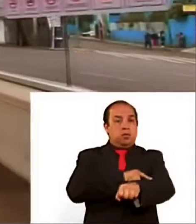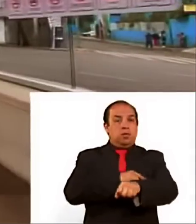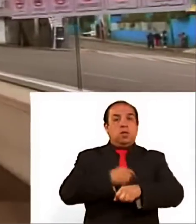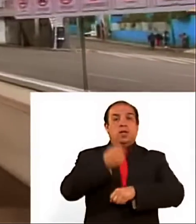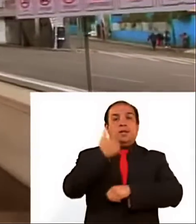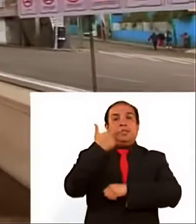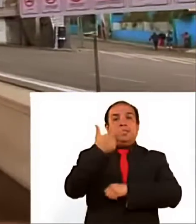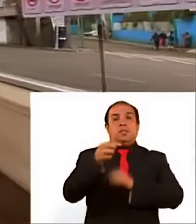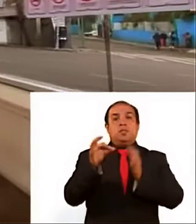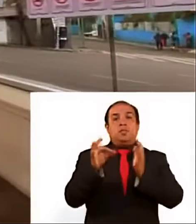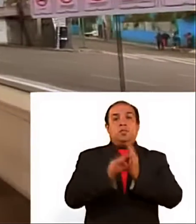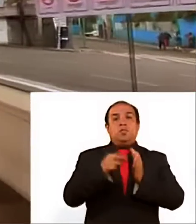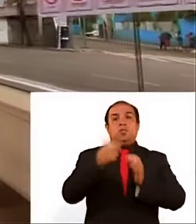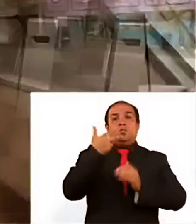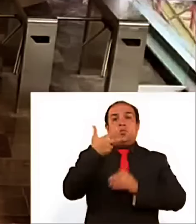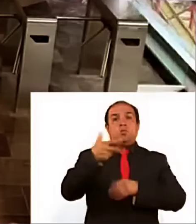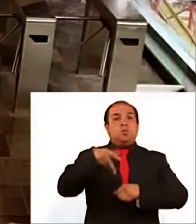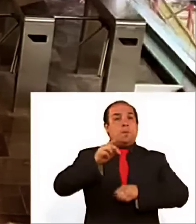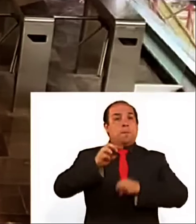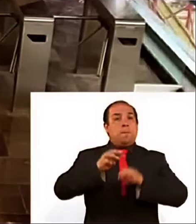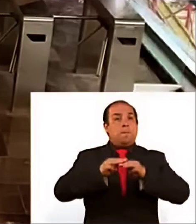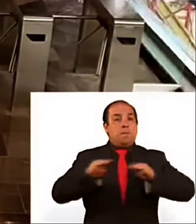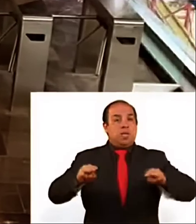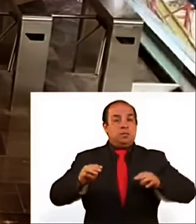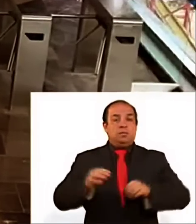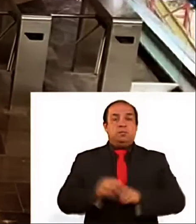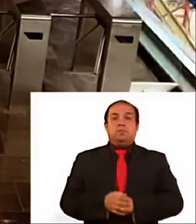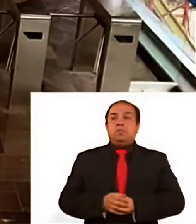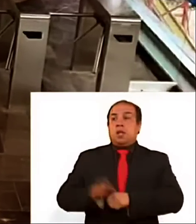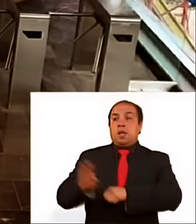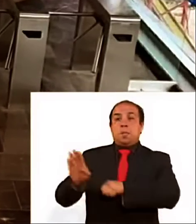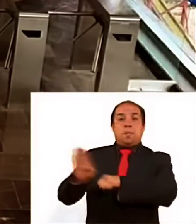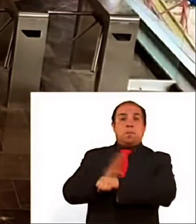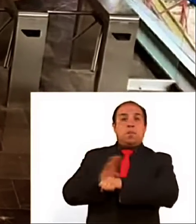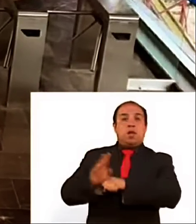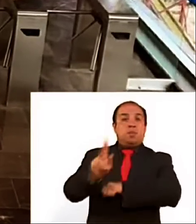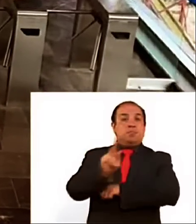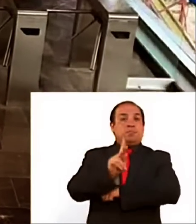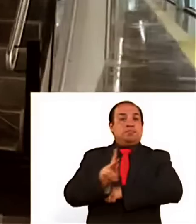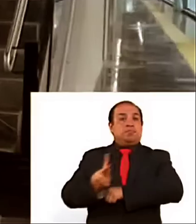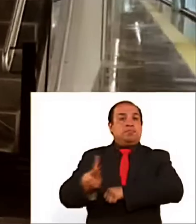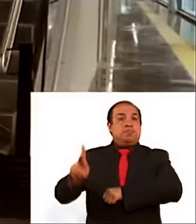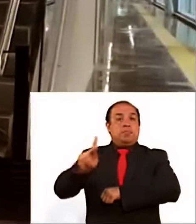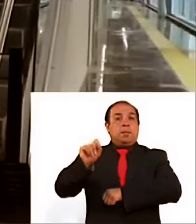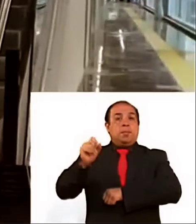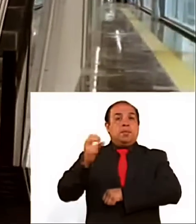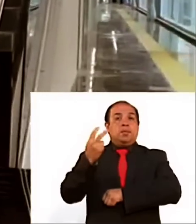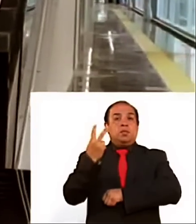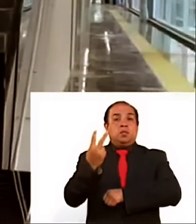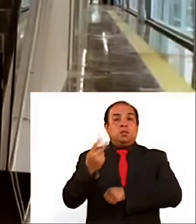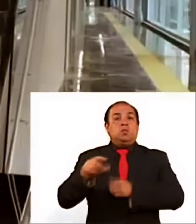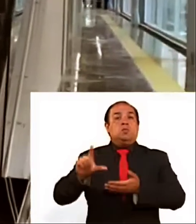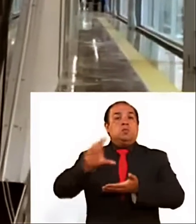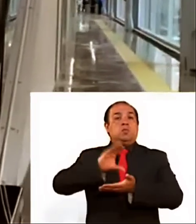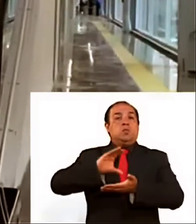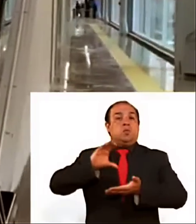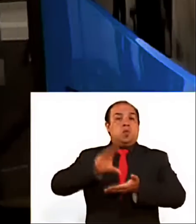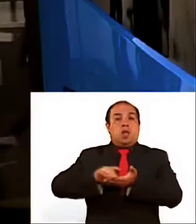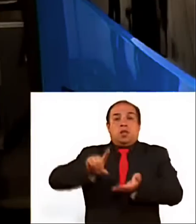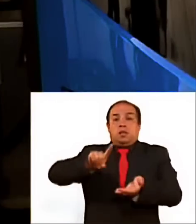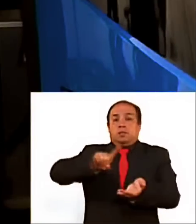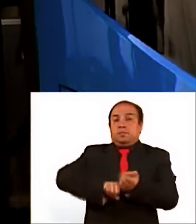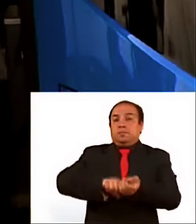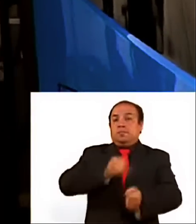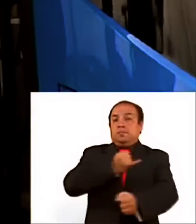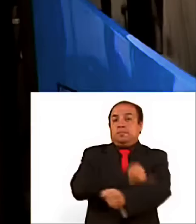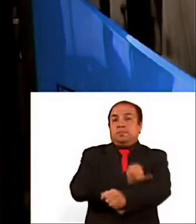sí gente empezó a operar esto le puse elevado y ya se pueden transportar las familias en